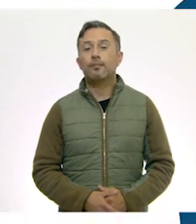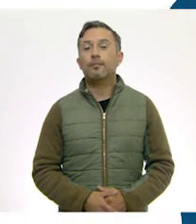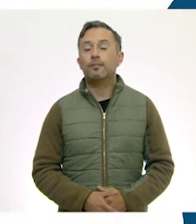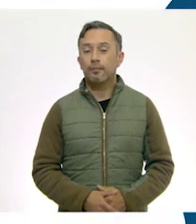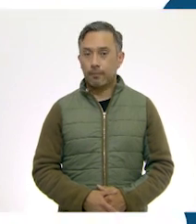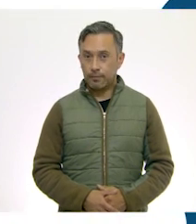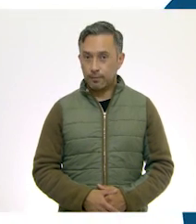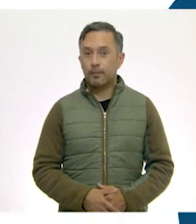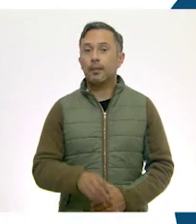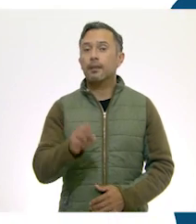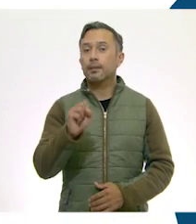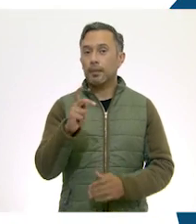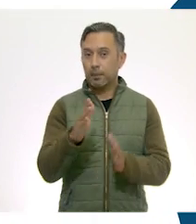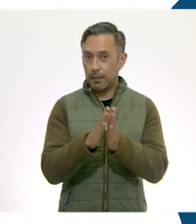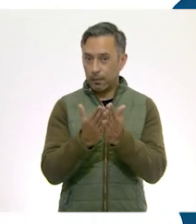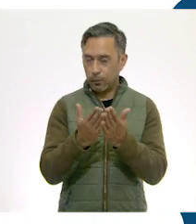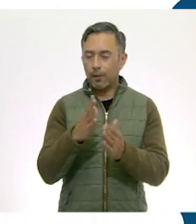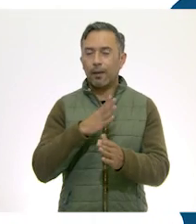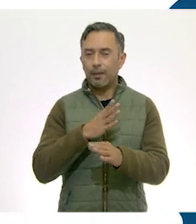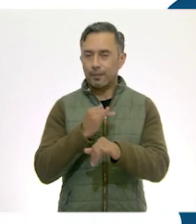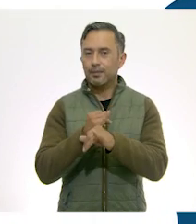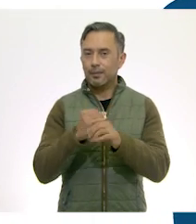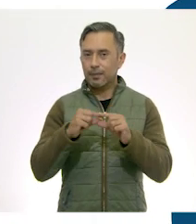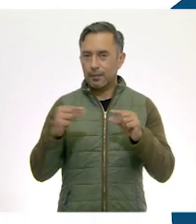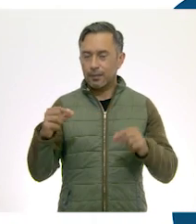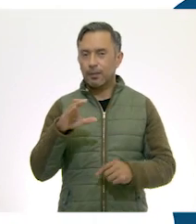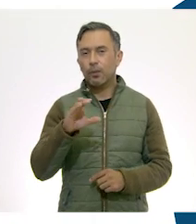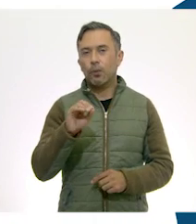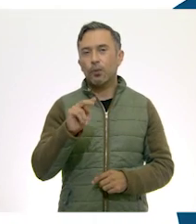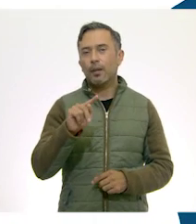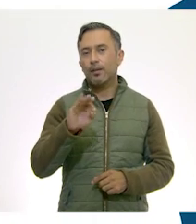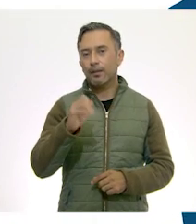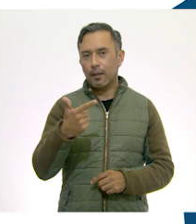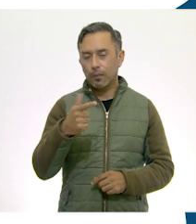También puedes encontrar los libros de texto en la página